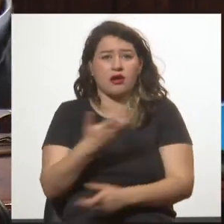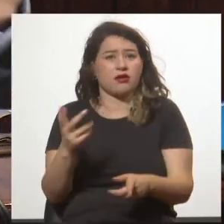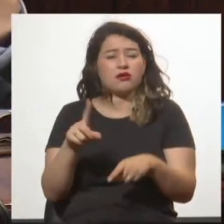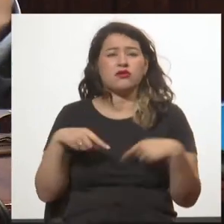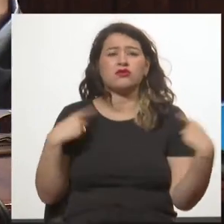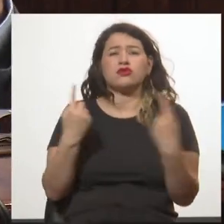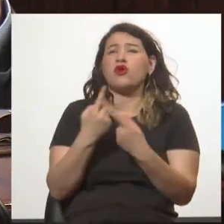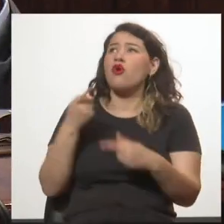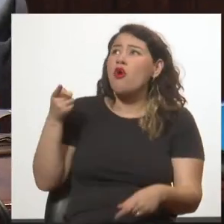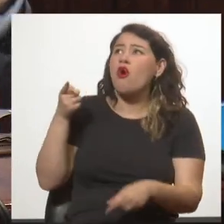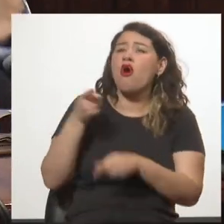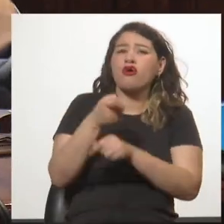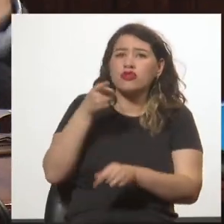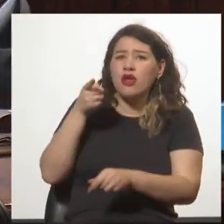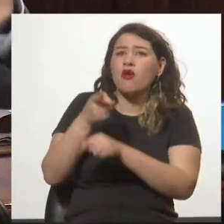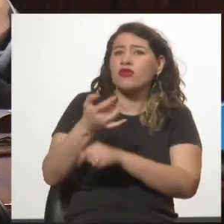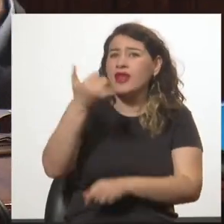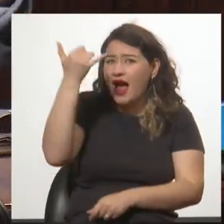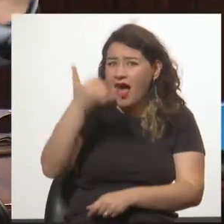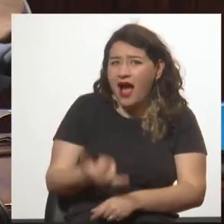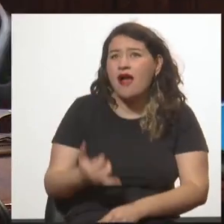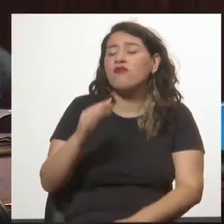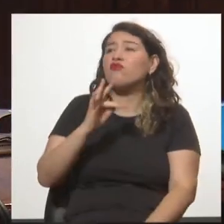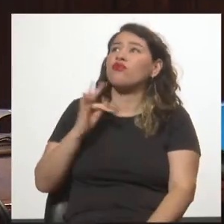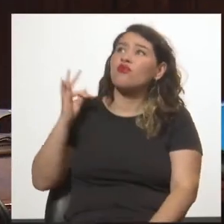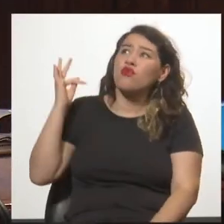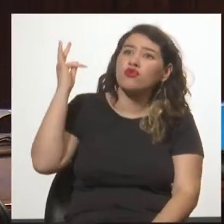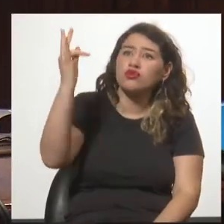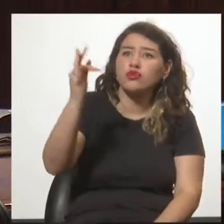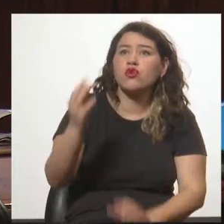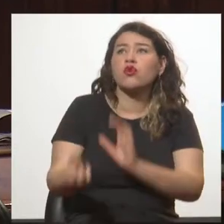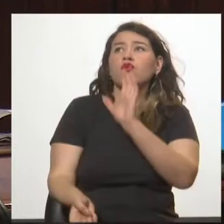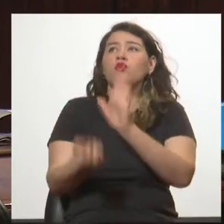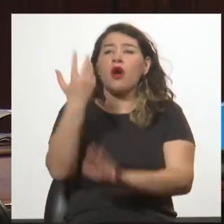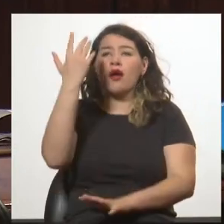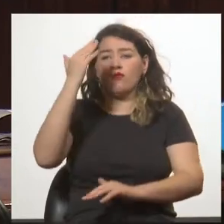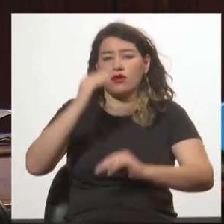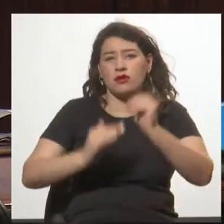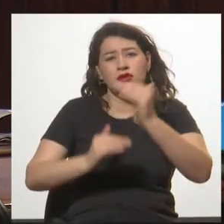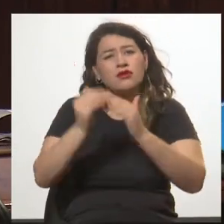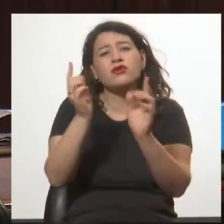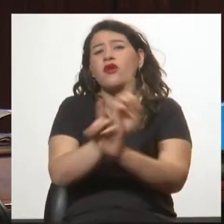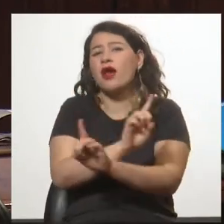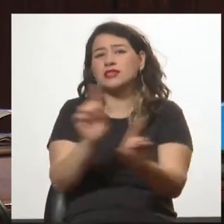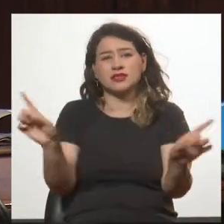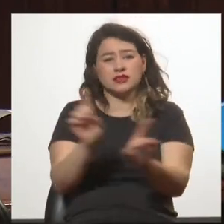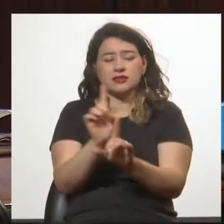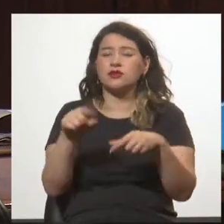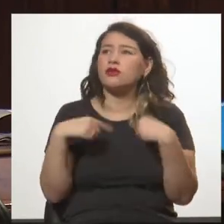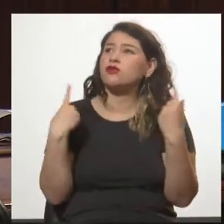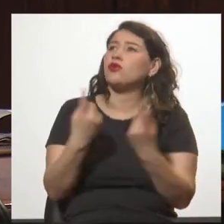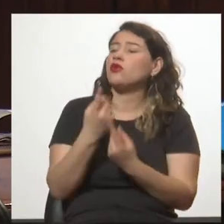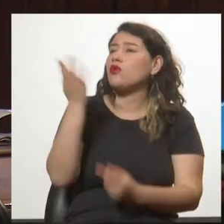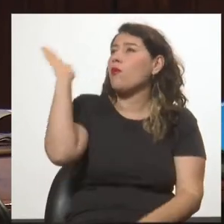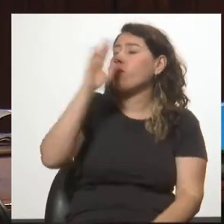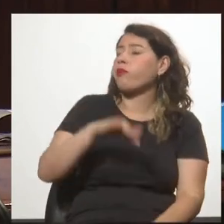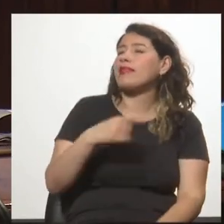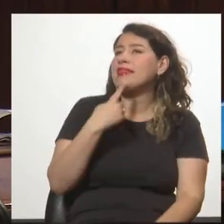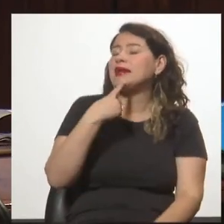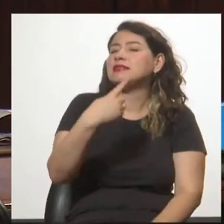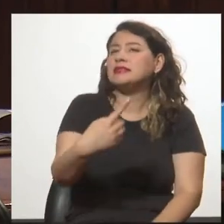reproches a la existencia futura de esa infraestructura no se puede instalar